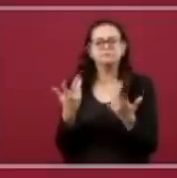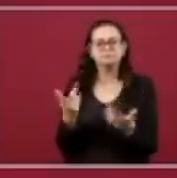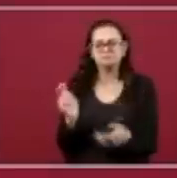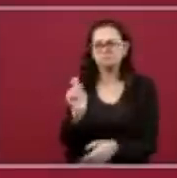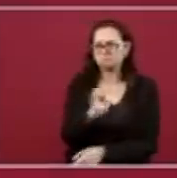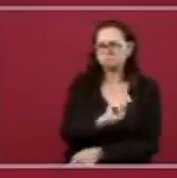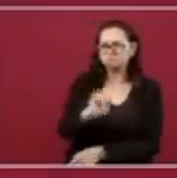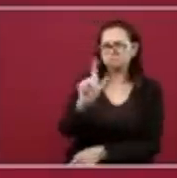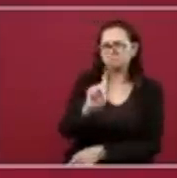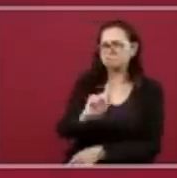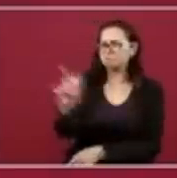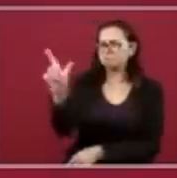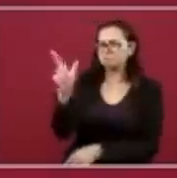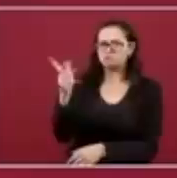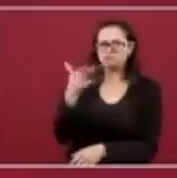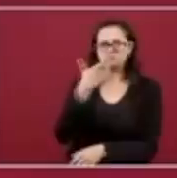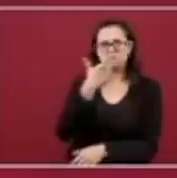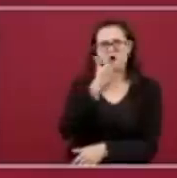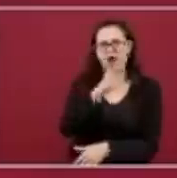prestigio mundial,